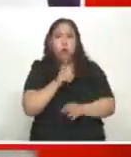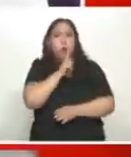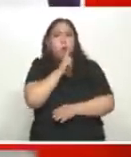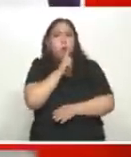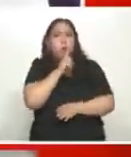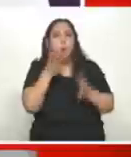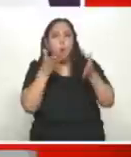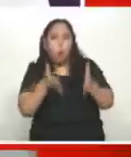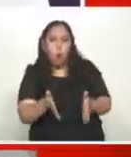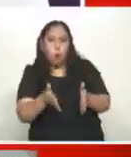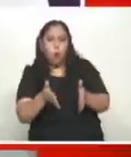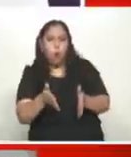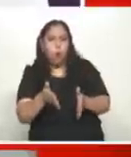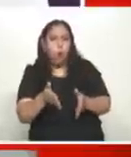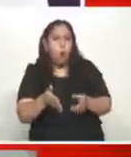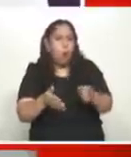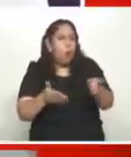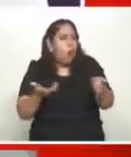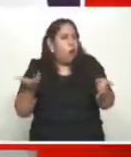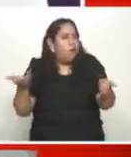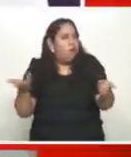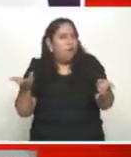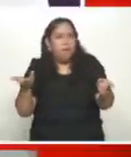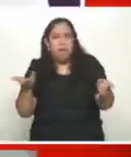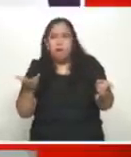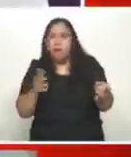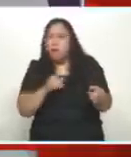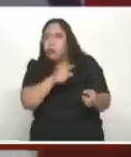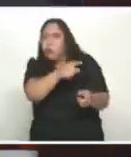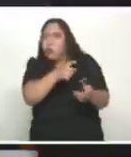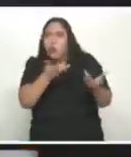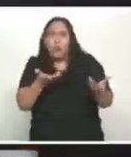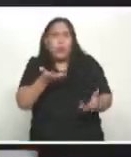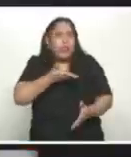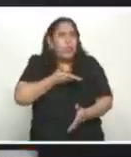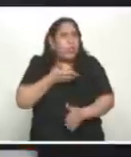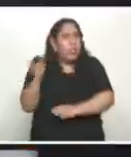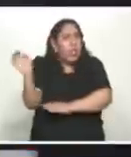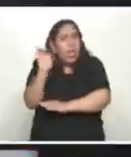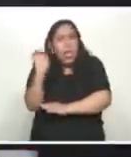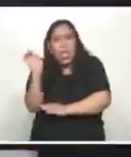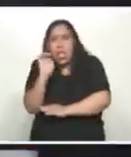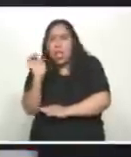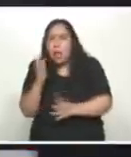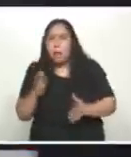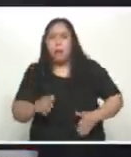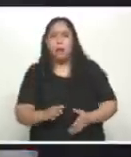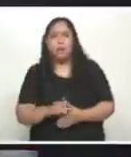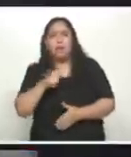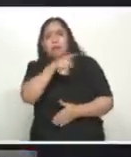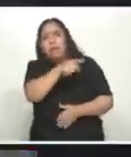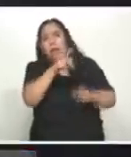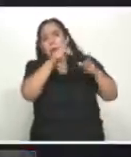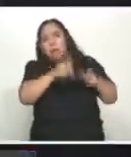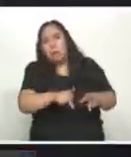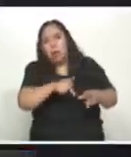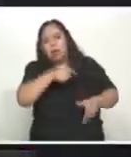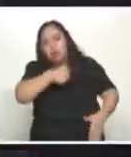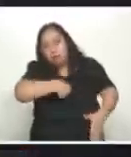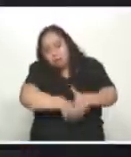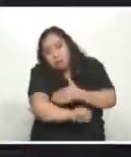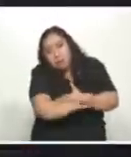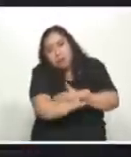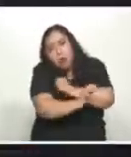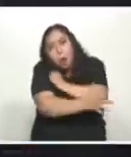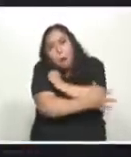por alguna razón, el destino, la vida decidió que naciera en la calle, que naciera abajo de un puente, por lo menos